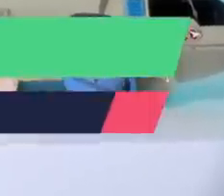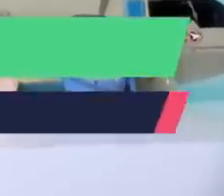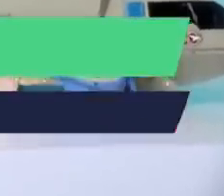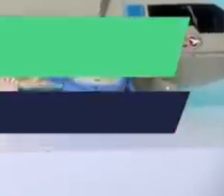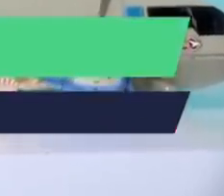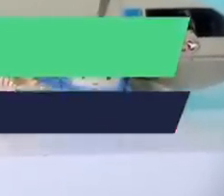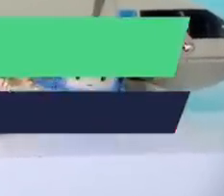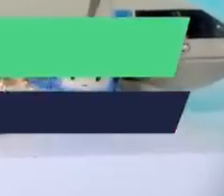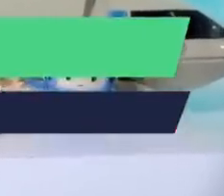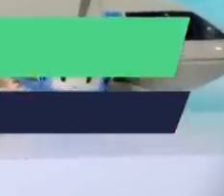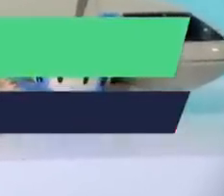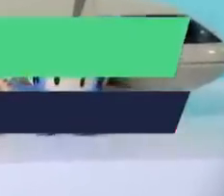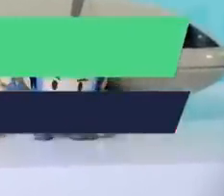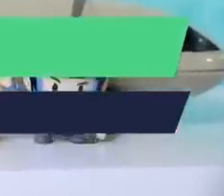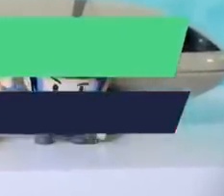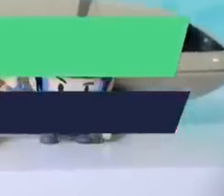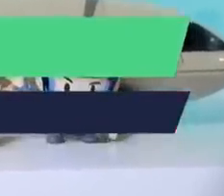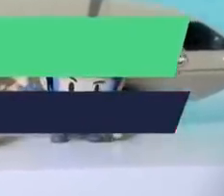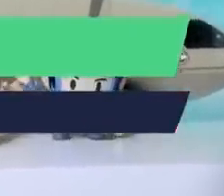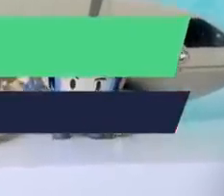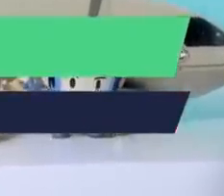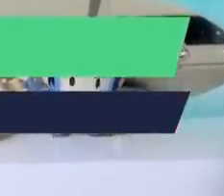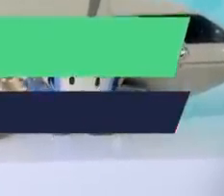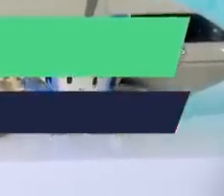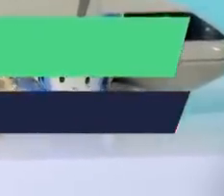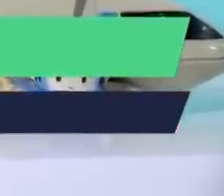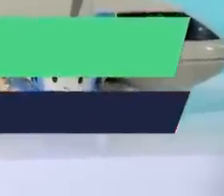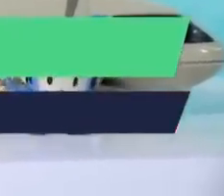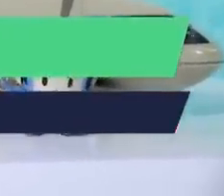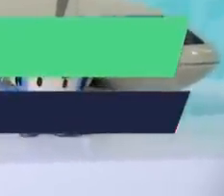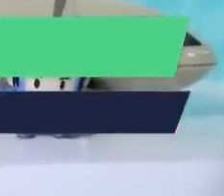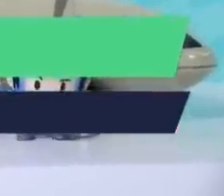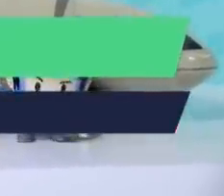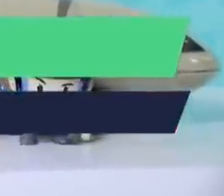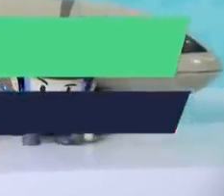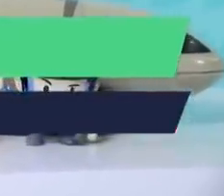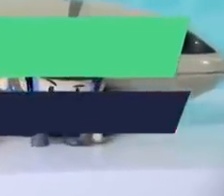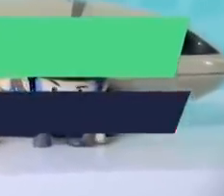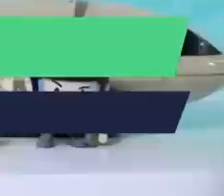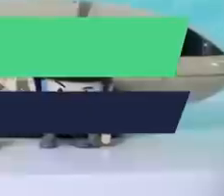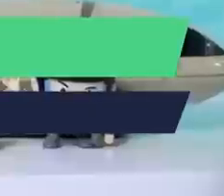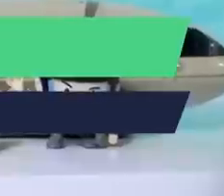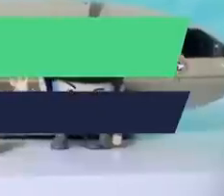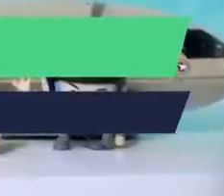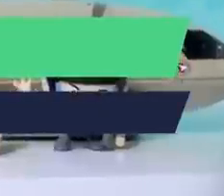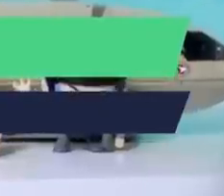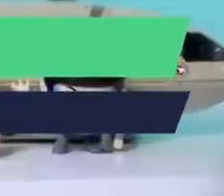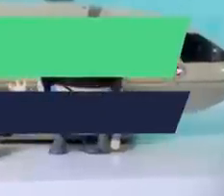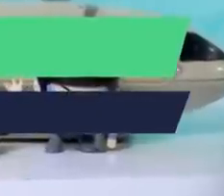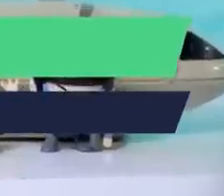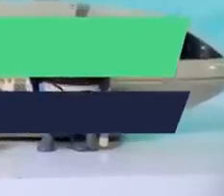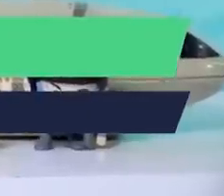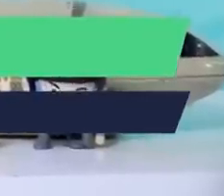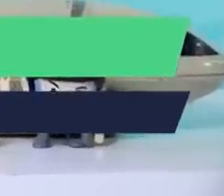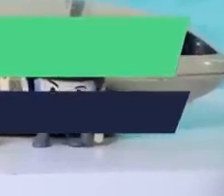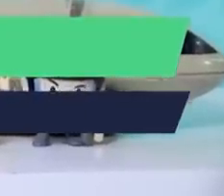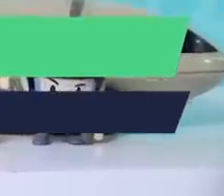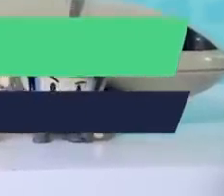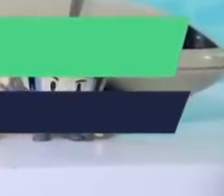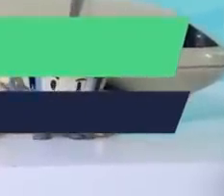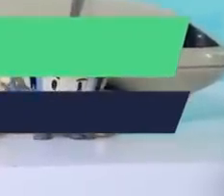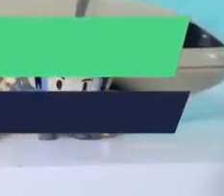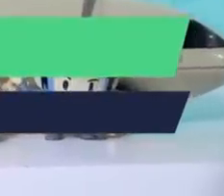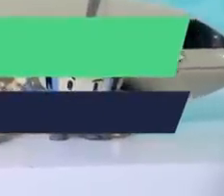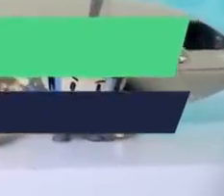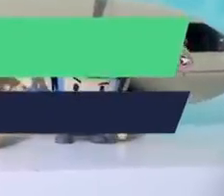Todas las semanas los invitamos a un viaje interdimensional por el mundo del cómic, la ciencia ficción, la fantasía, los juegos y más. ¿Dónde?